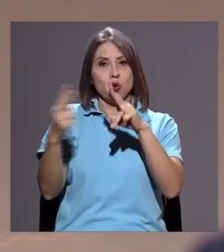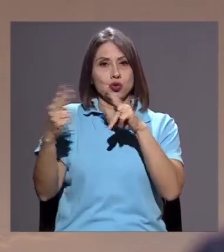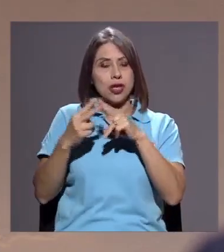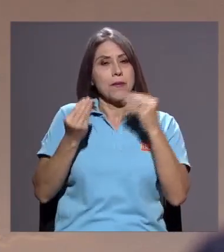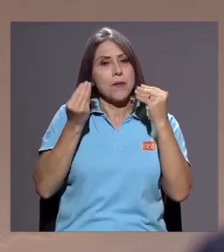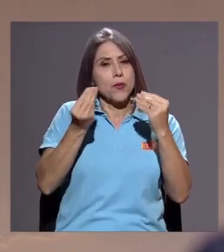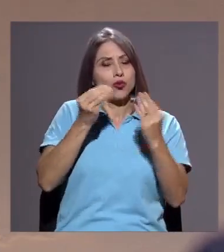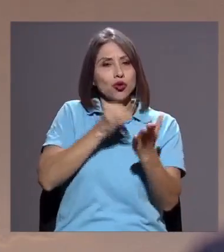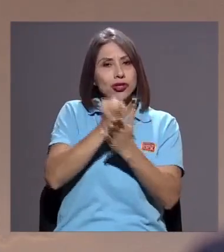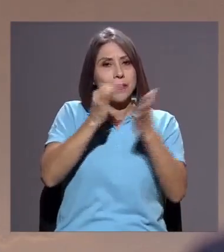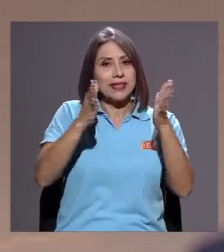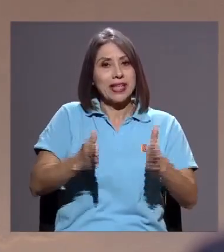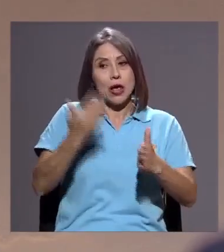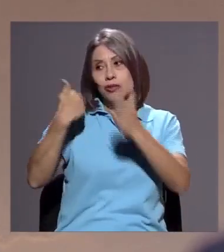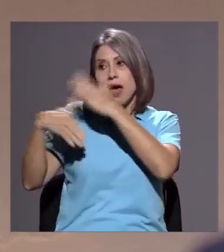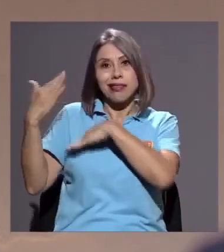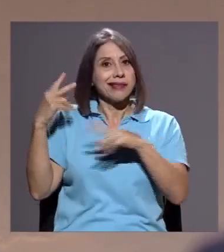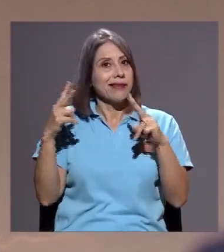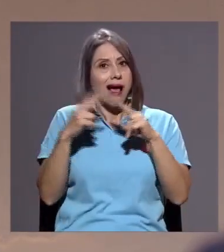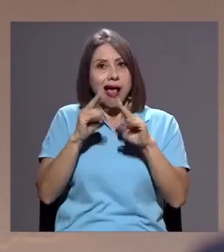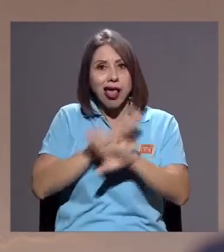desconocía. Entonces, ahí hubo